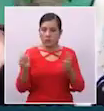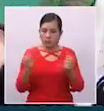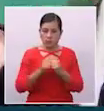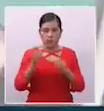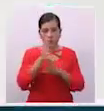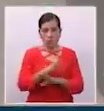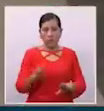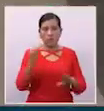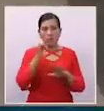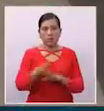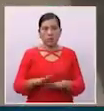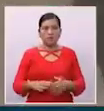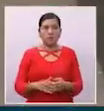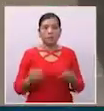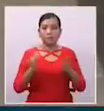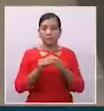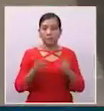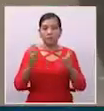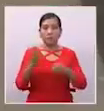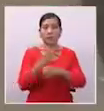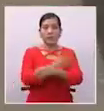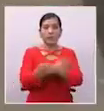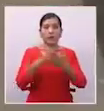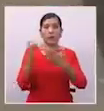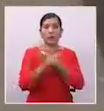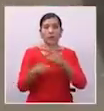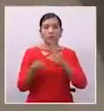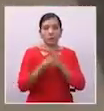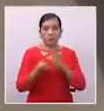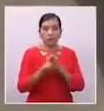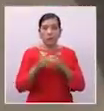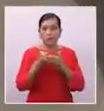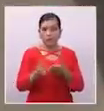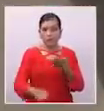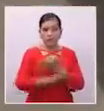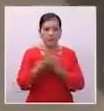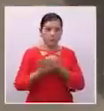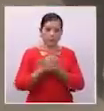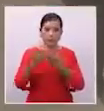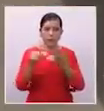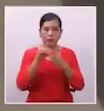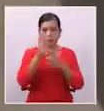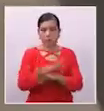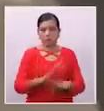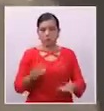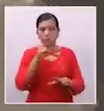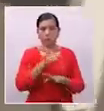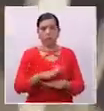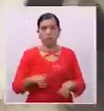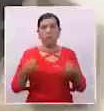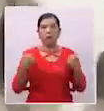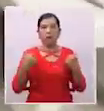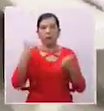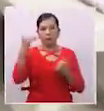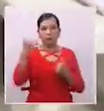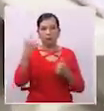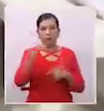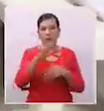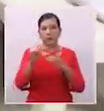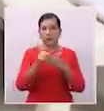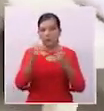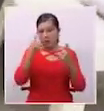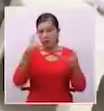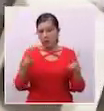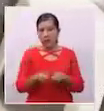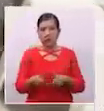hacia nuestras niñas. Este anteproyecto de ley tiene como objetivos de forzar la protección de los derechos de los infantes, niños, niñas y adolescentes, en concordancia con